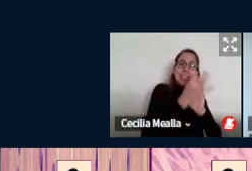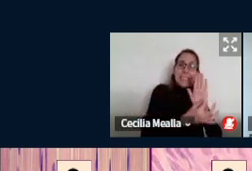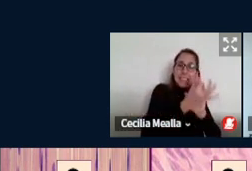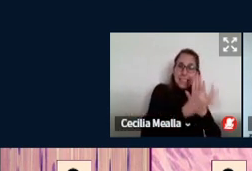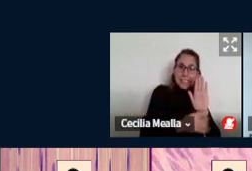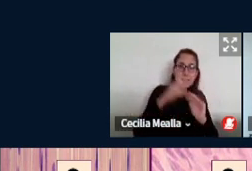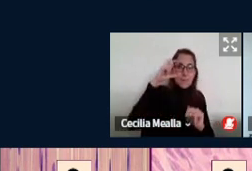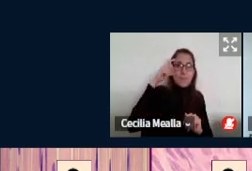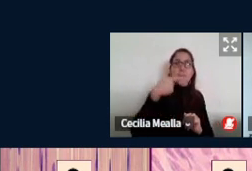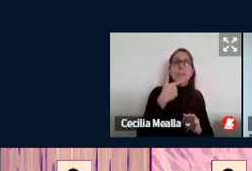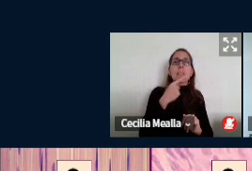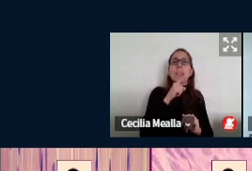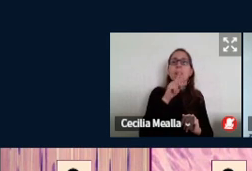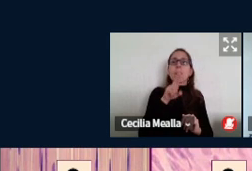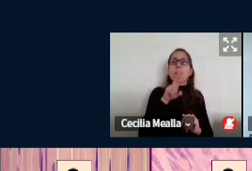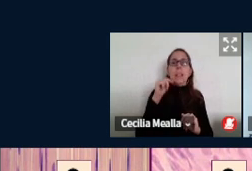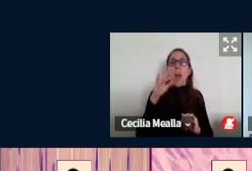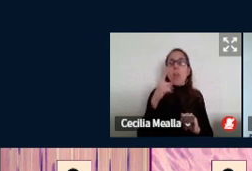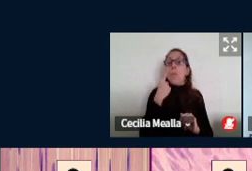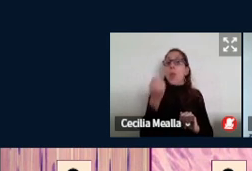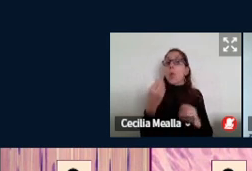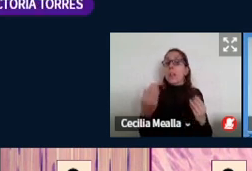¿sí?